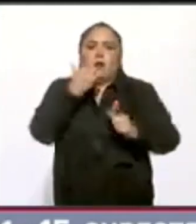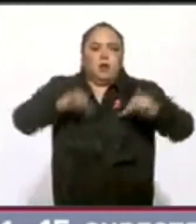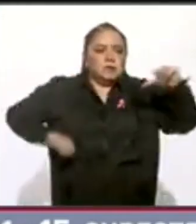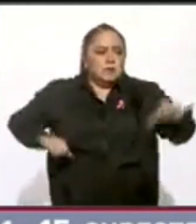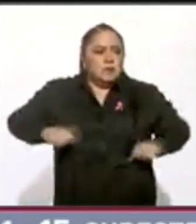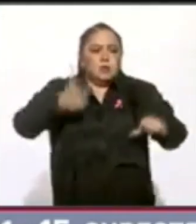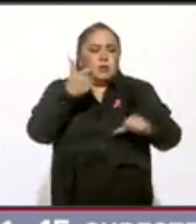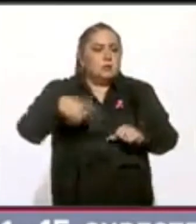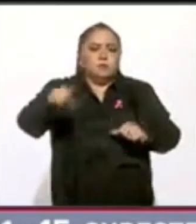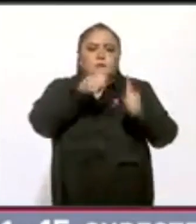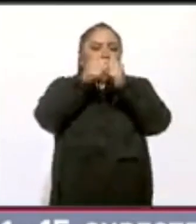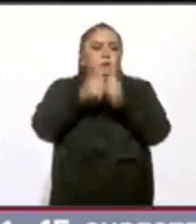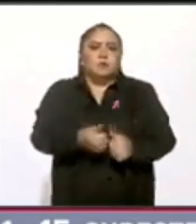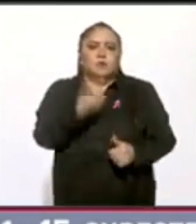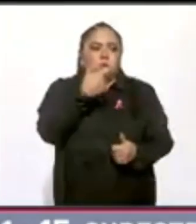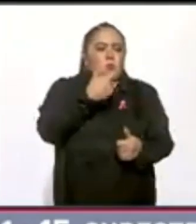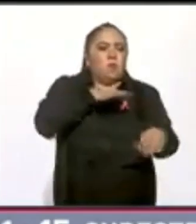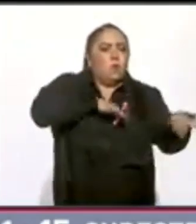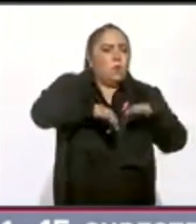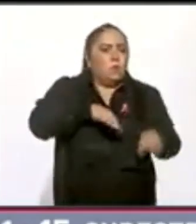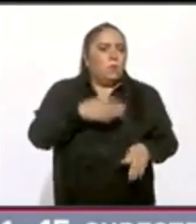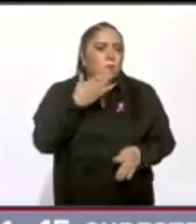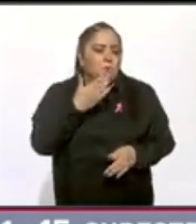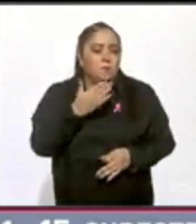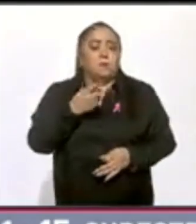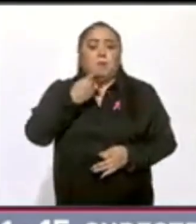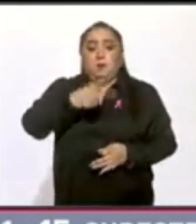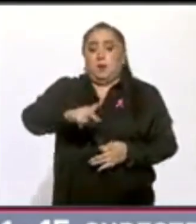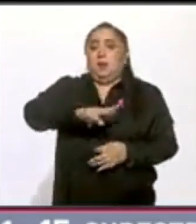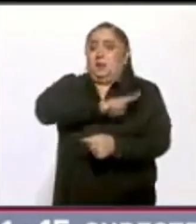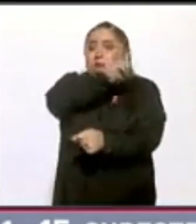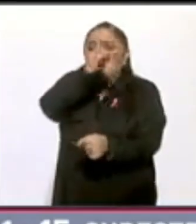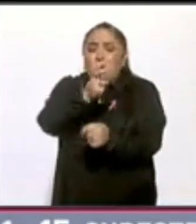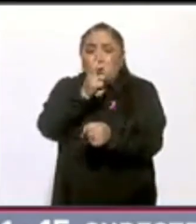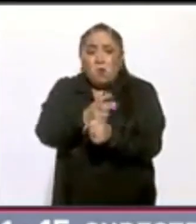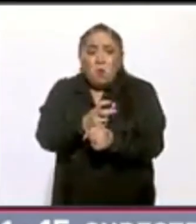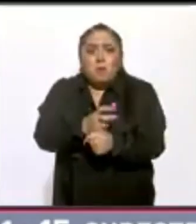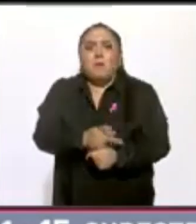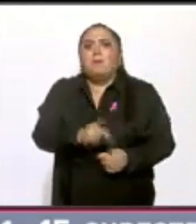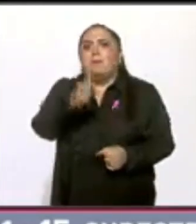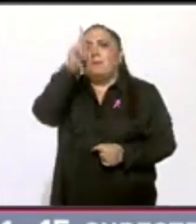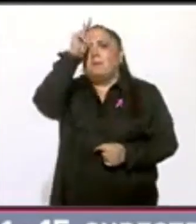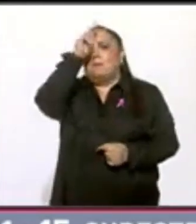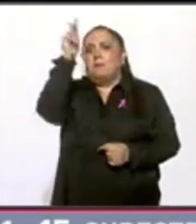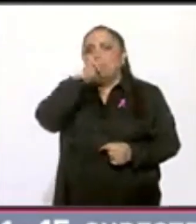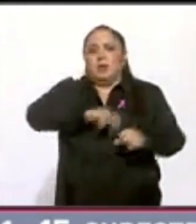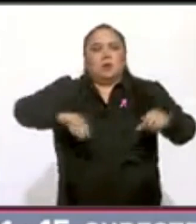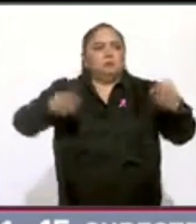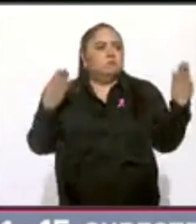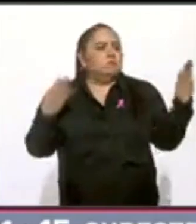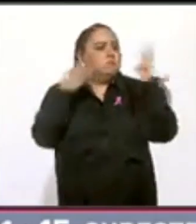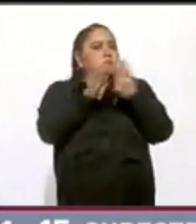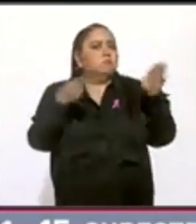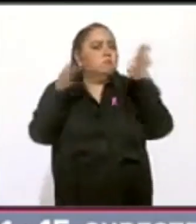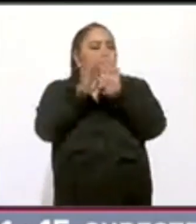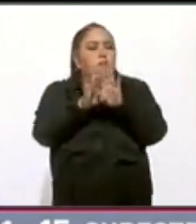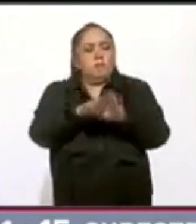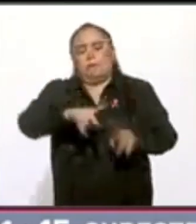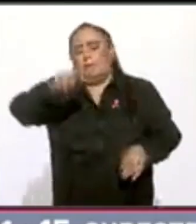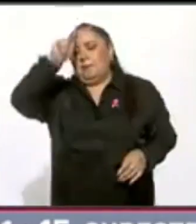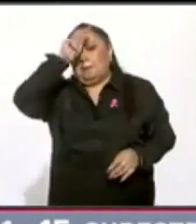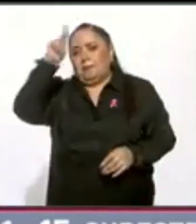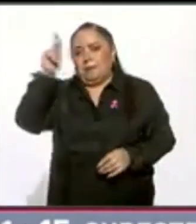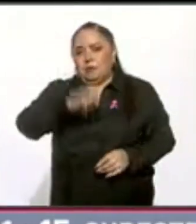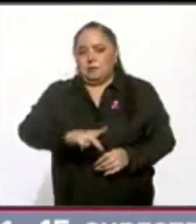económica para que todo el mundo se quedara en casa, pero ya una segunda vez donde tenías que cerrar la actividad económica, pues ya era muy,